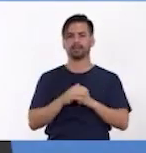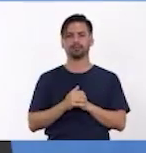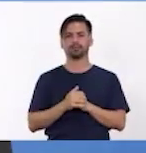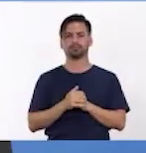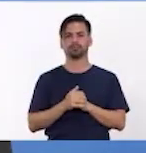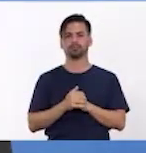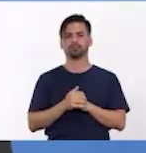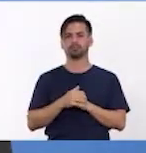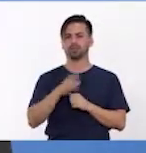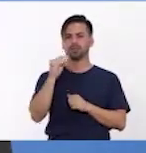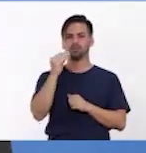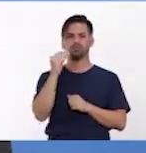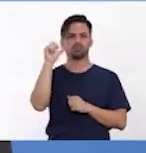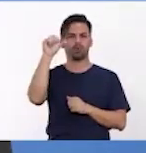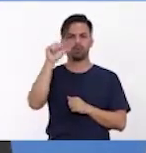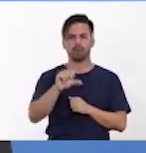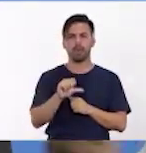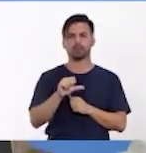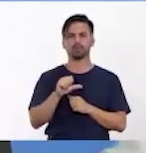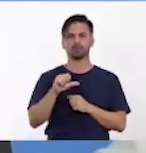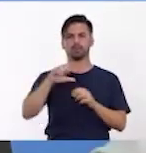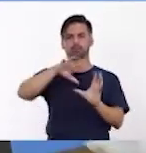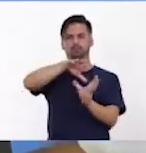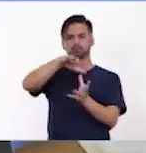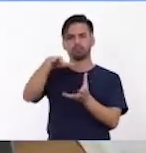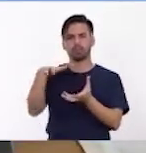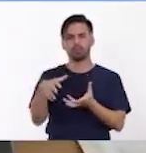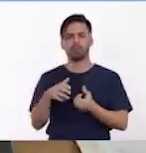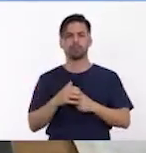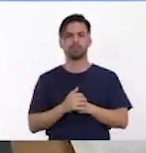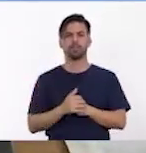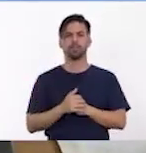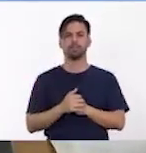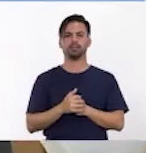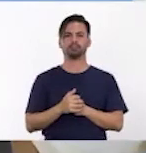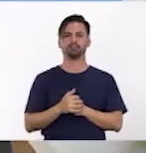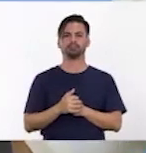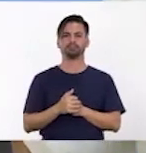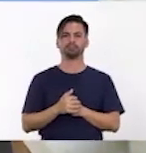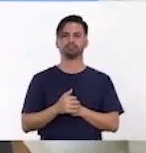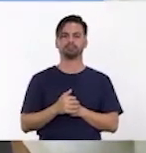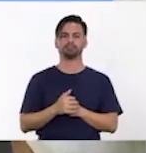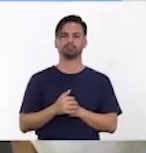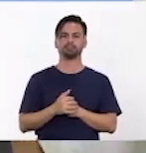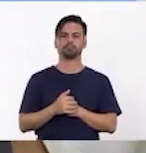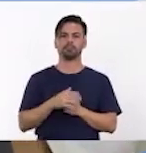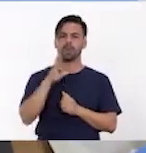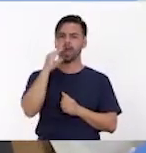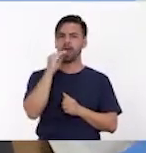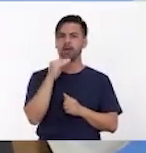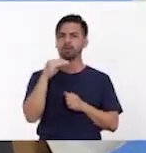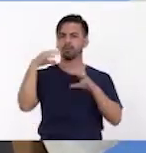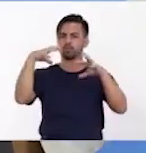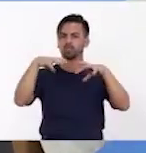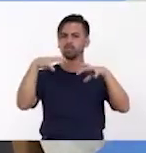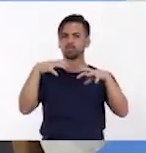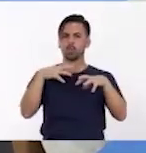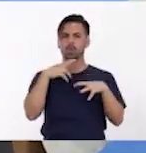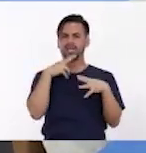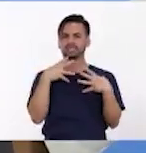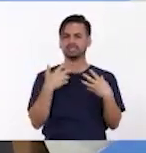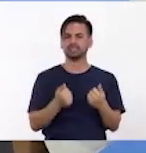daños, crean grandes afectaciones y se produce sencillamente la contaminación. Cuando hablamos de lluvias ácidas,